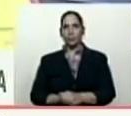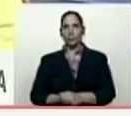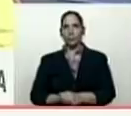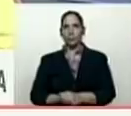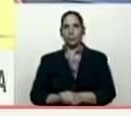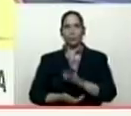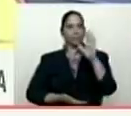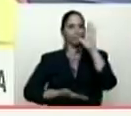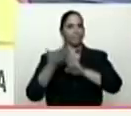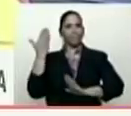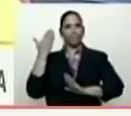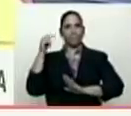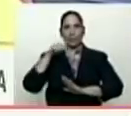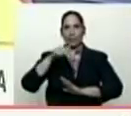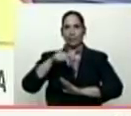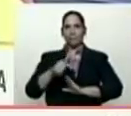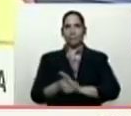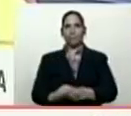nos vinimos para acá